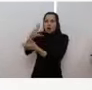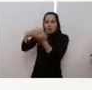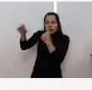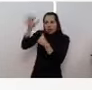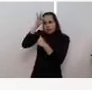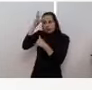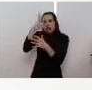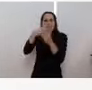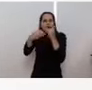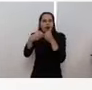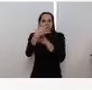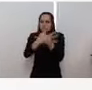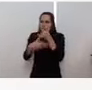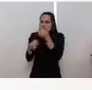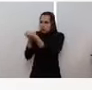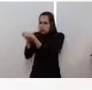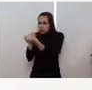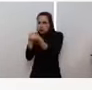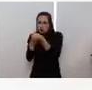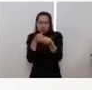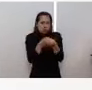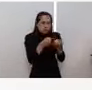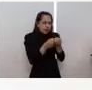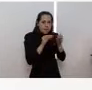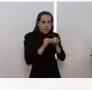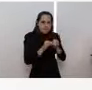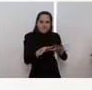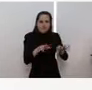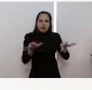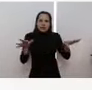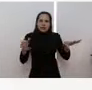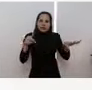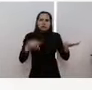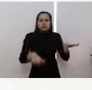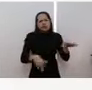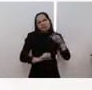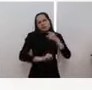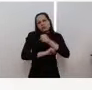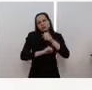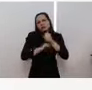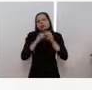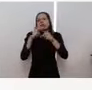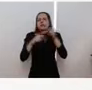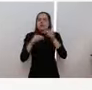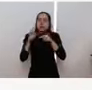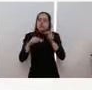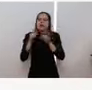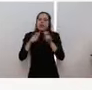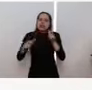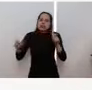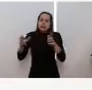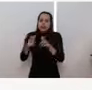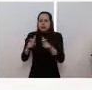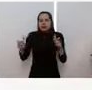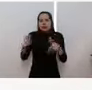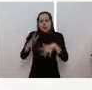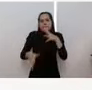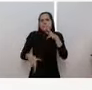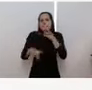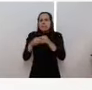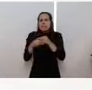del país hemos expandido capacidades y en la misma infraestructura con nuestro mismo personal pero logramos adquirir